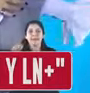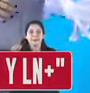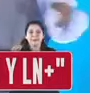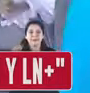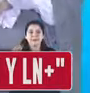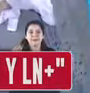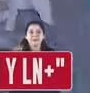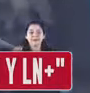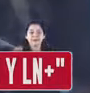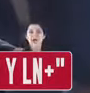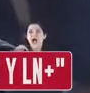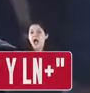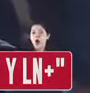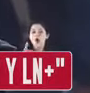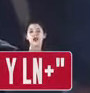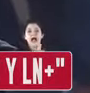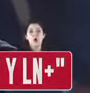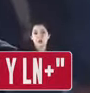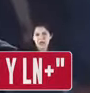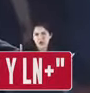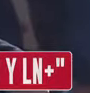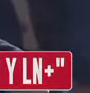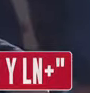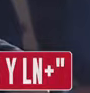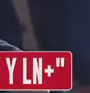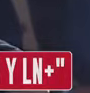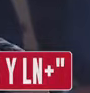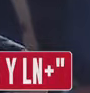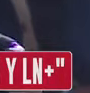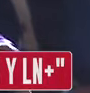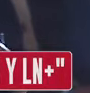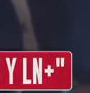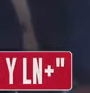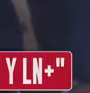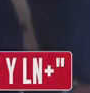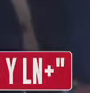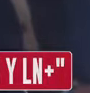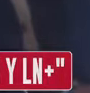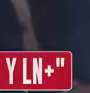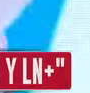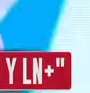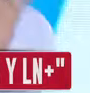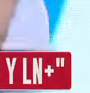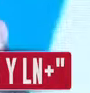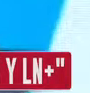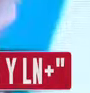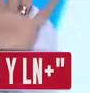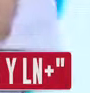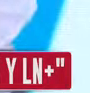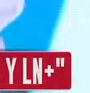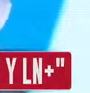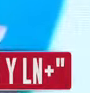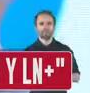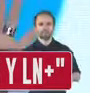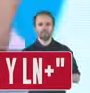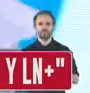no el gobierno no va alberto no cristina el país los argentinos y las argentinas necesitan mucha